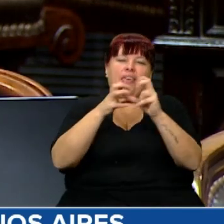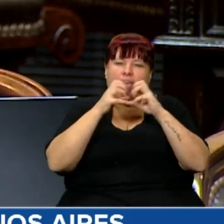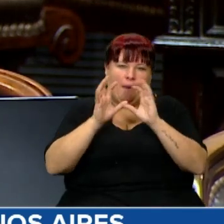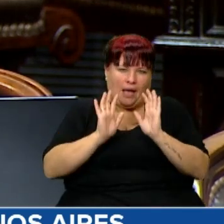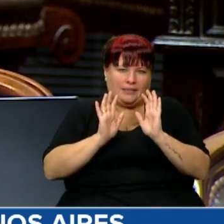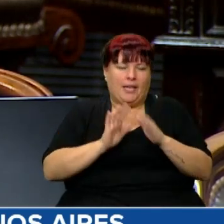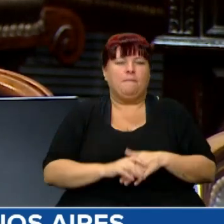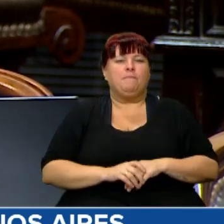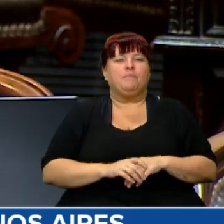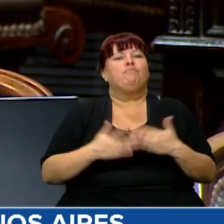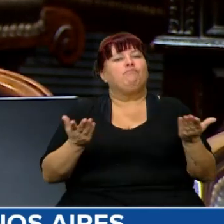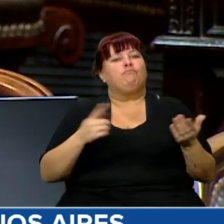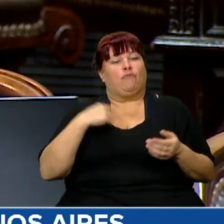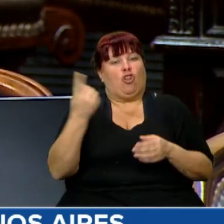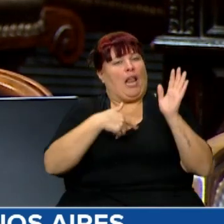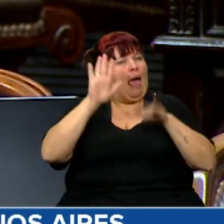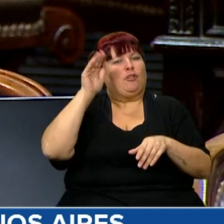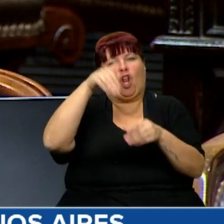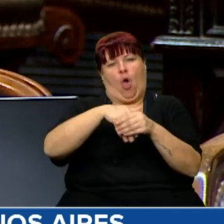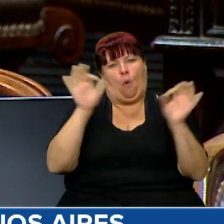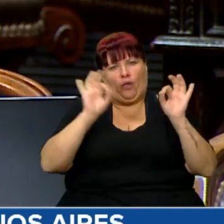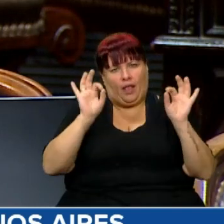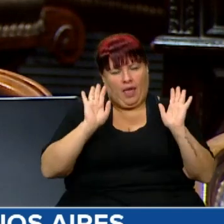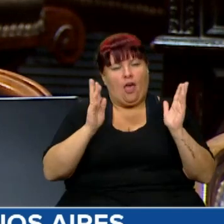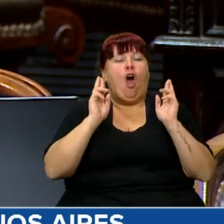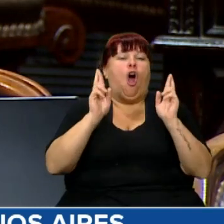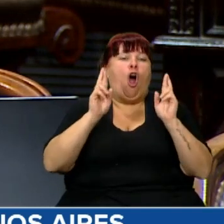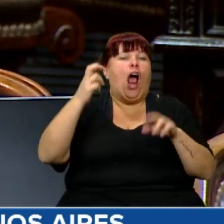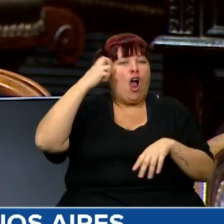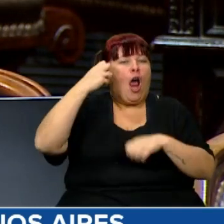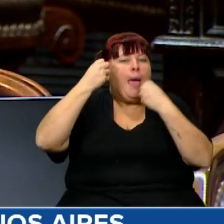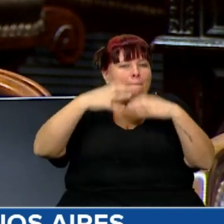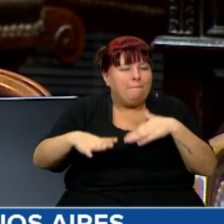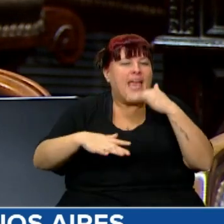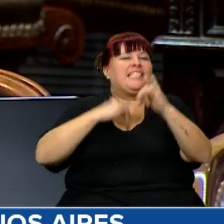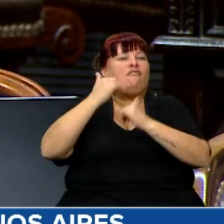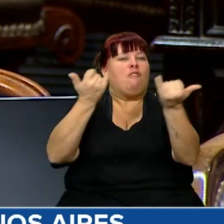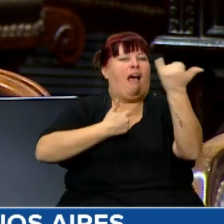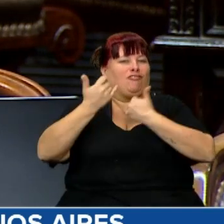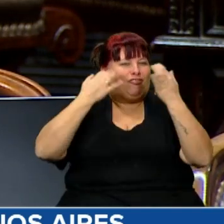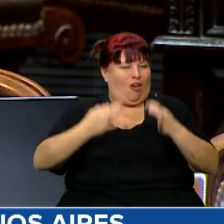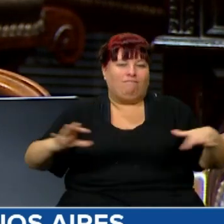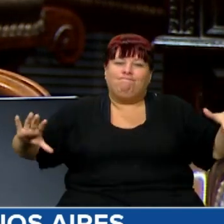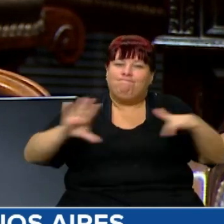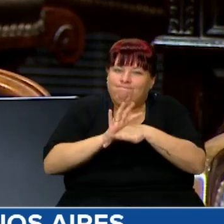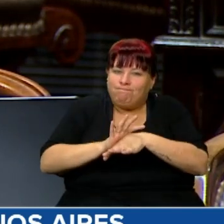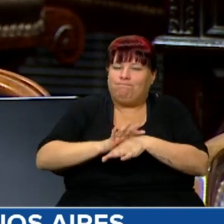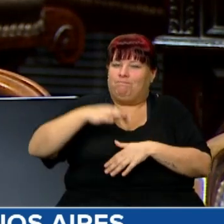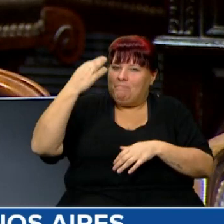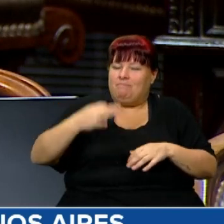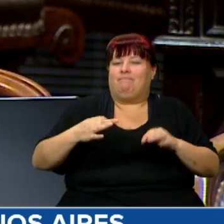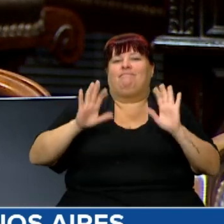discutir. Así que muchos de nosotros nos vamos a abstener y ojalá que este Congreso empiece a tener información cierta,